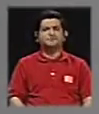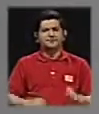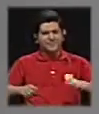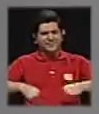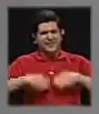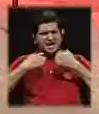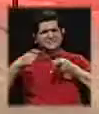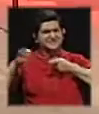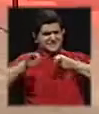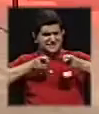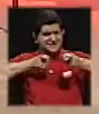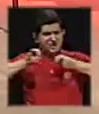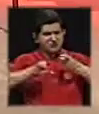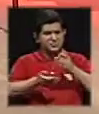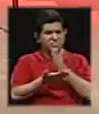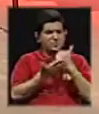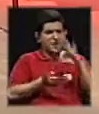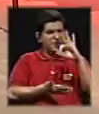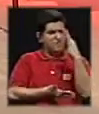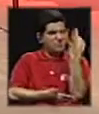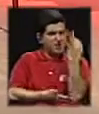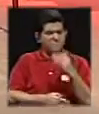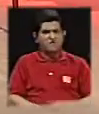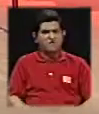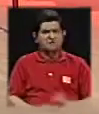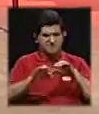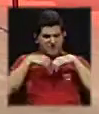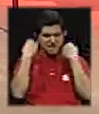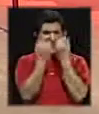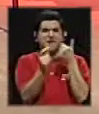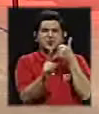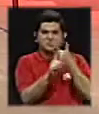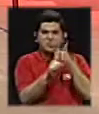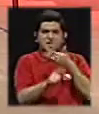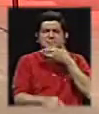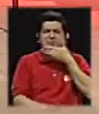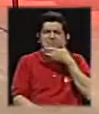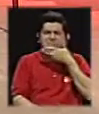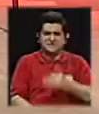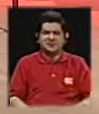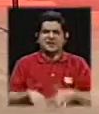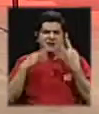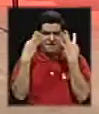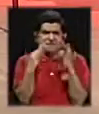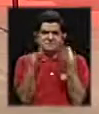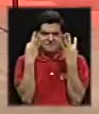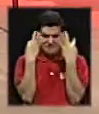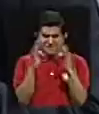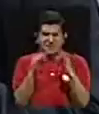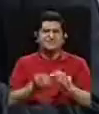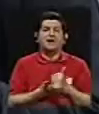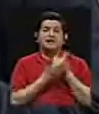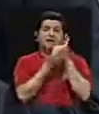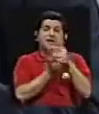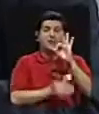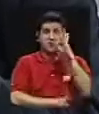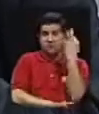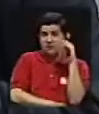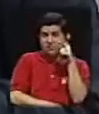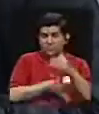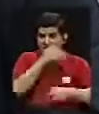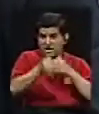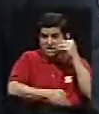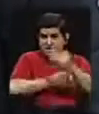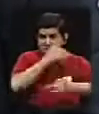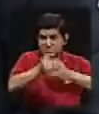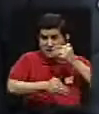una manipulación de alguna manera de las propias organizaciones indígenas para que se colabore de alguna forma en ese